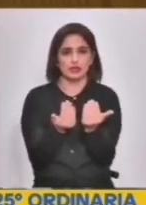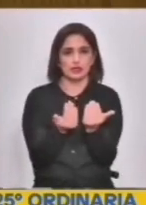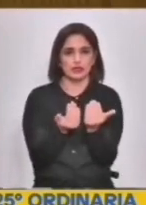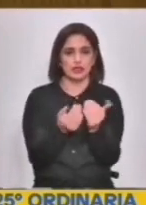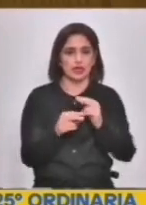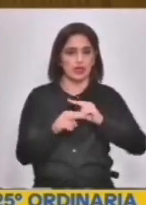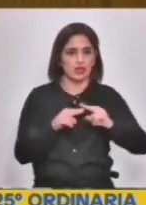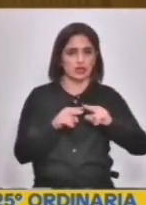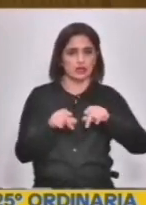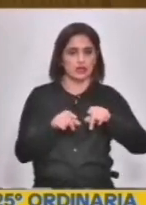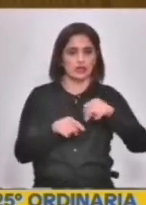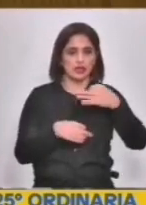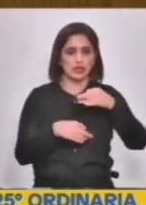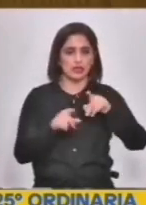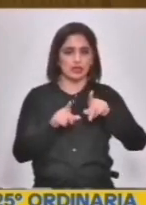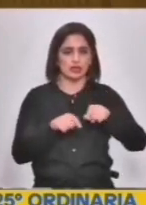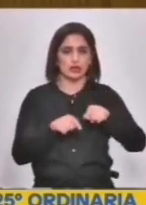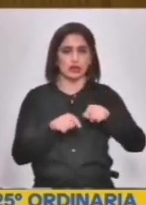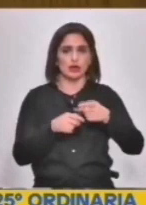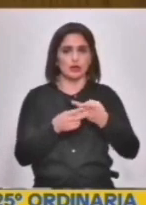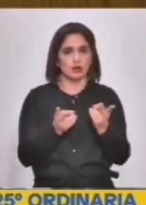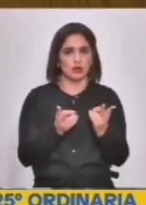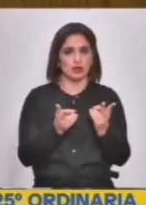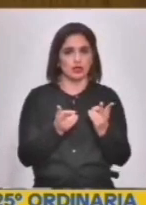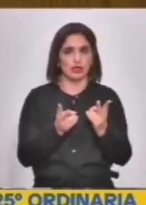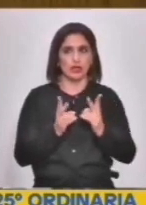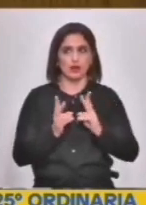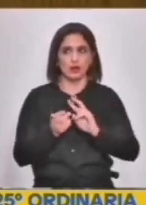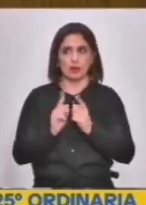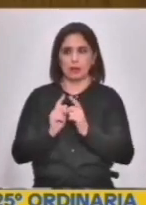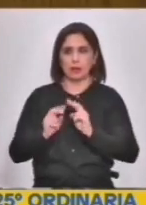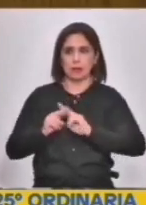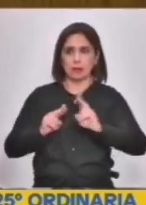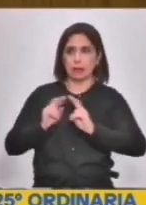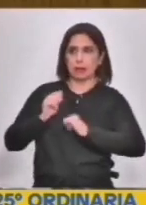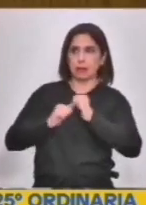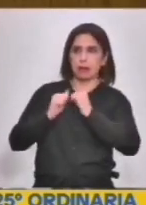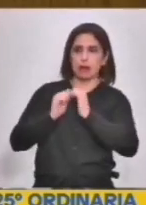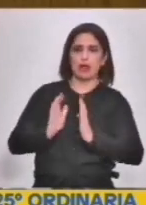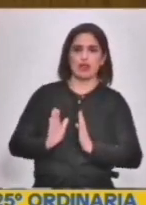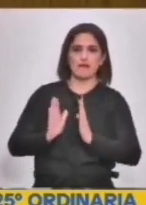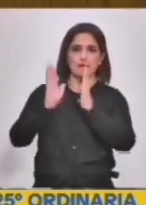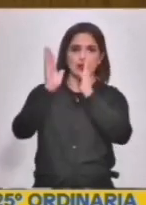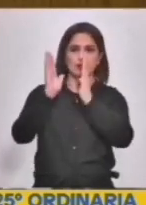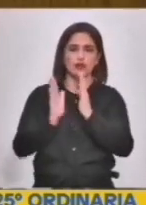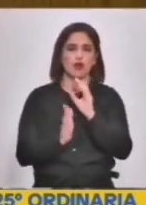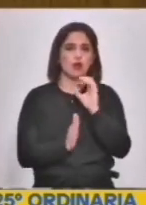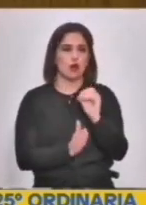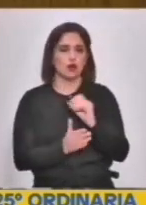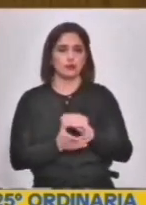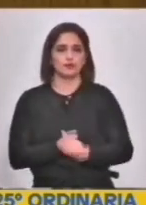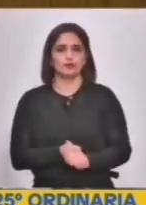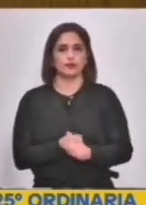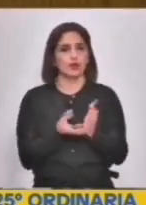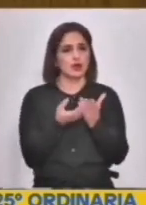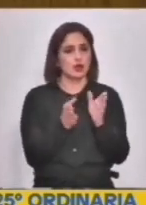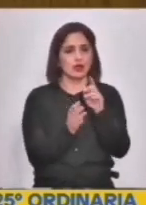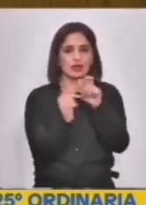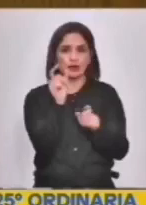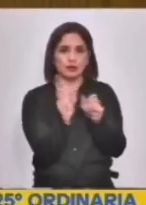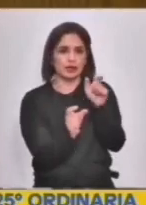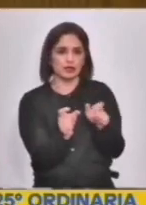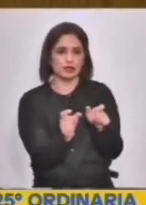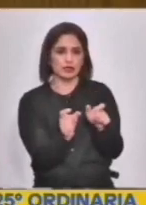gestionar escritura pública para el permiso reparación o alteración de los edificios ya construidos o que para efectos de que cualquier persona